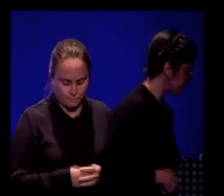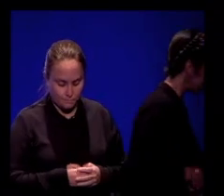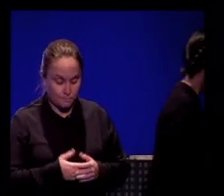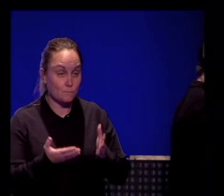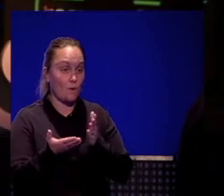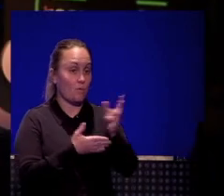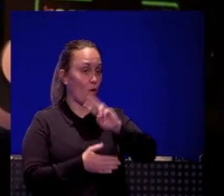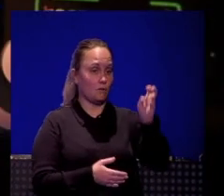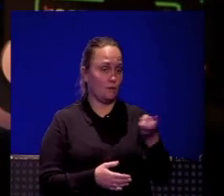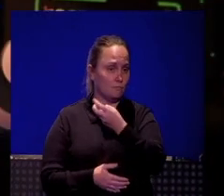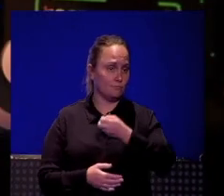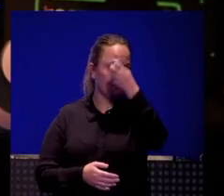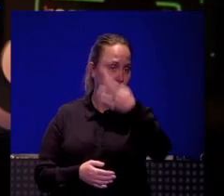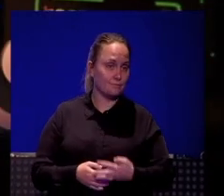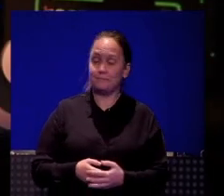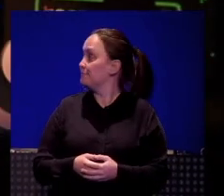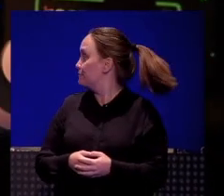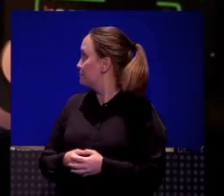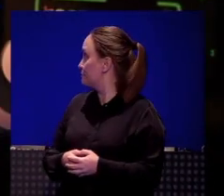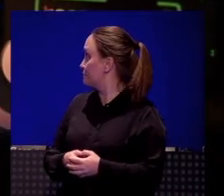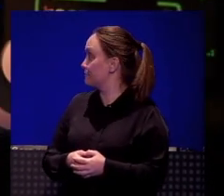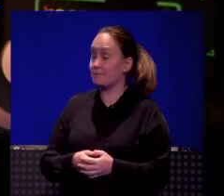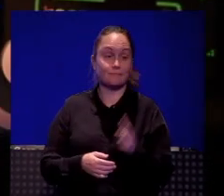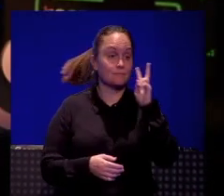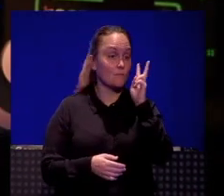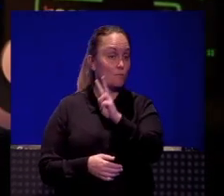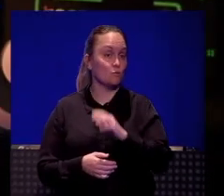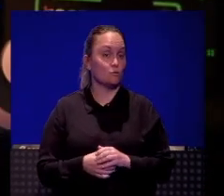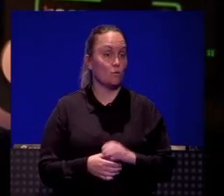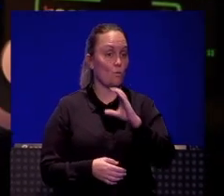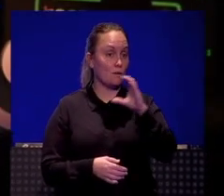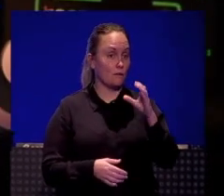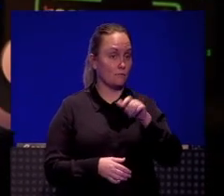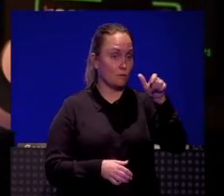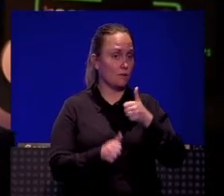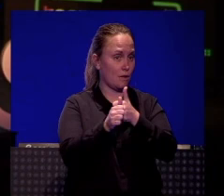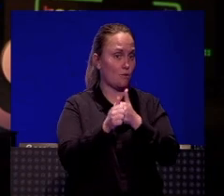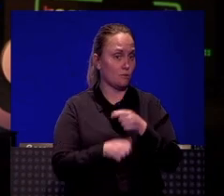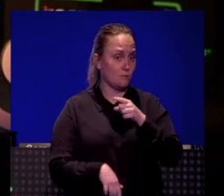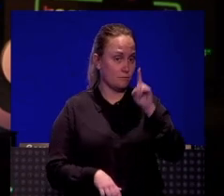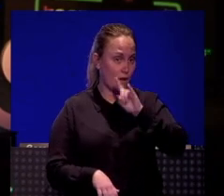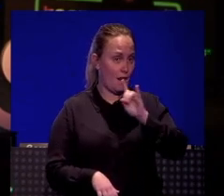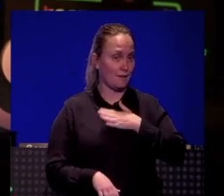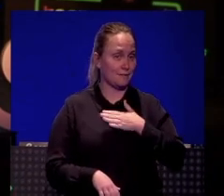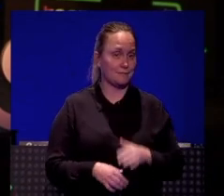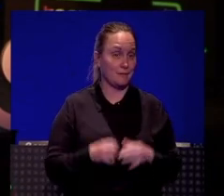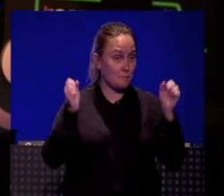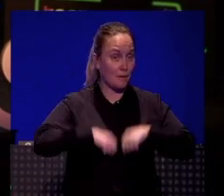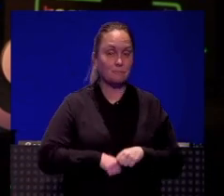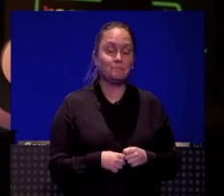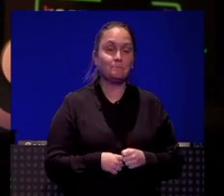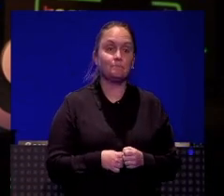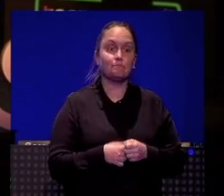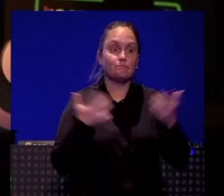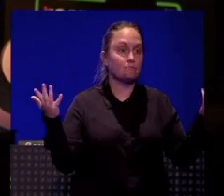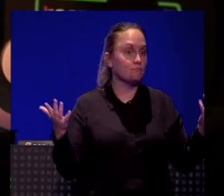vale otra por ejemplo aquí vemos una cuenta de seguidores esto es una cuenta canarias vale que un día